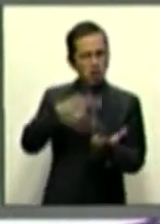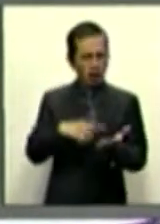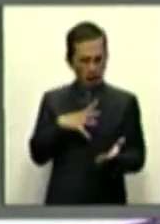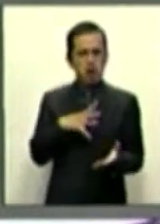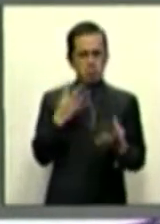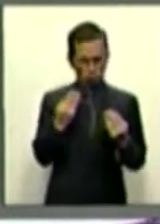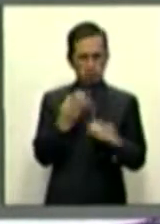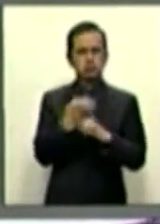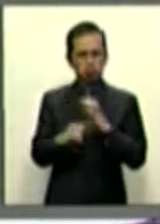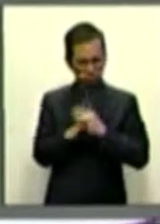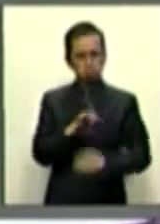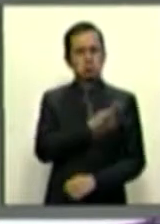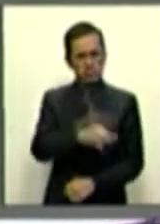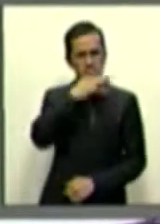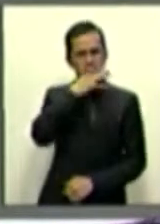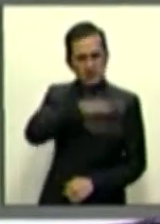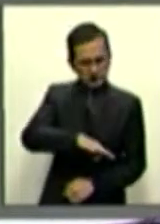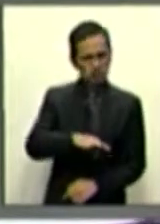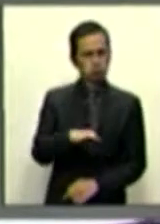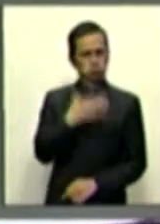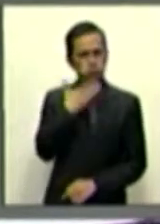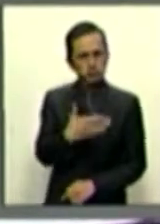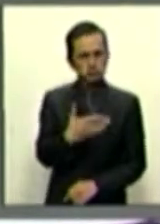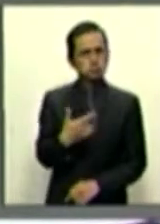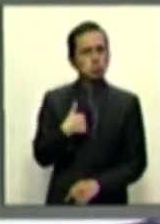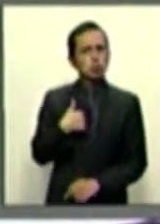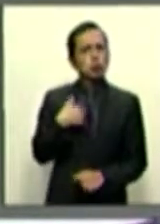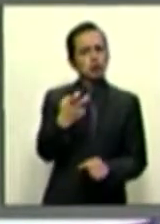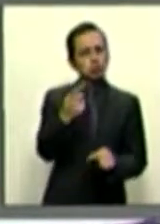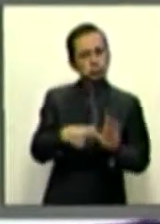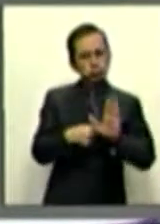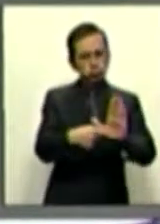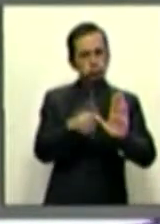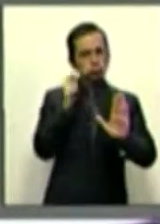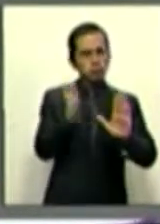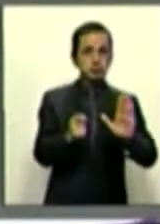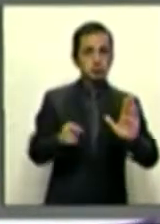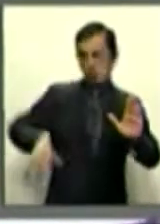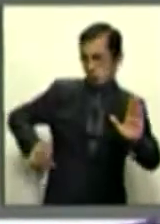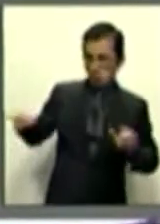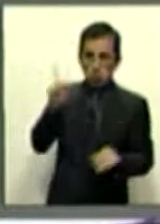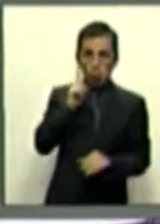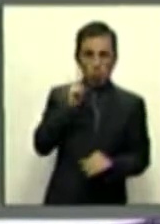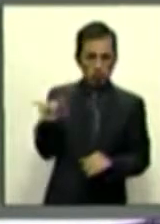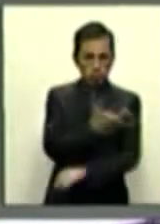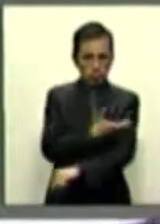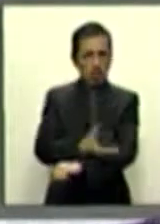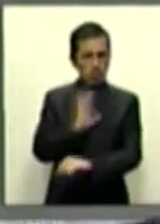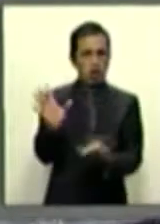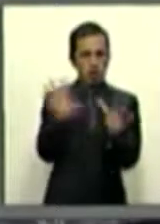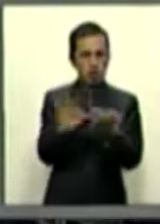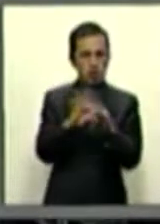festejar, y para ello me remito a los resultados de lo que mis compañeras han venido exponiendo,